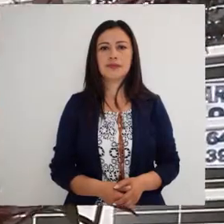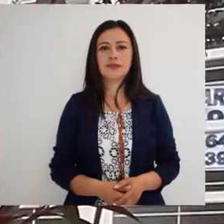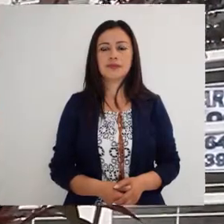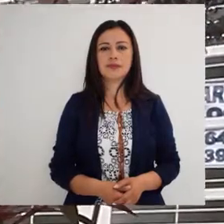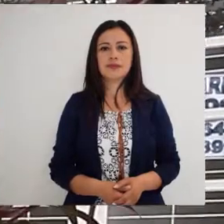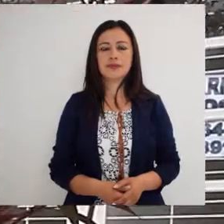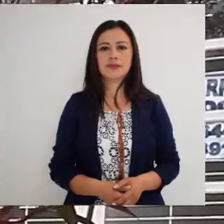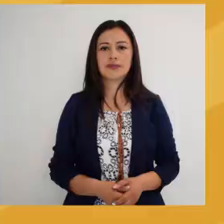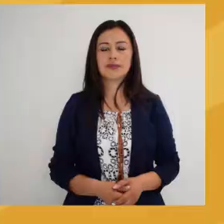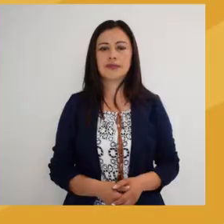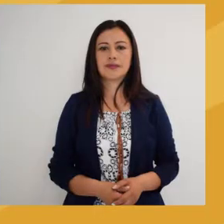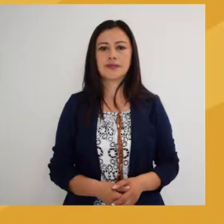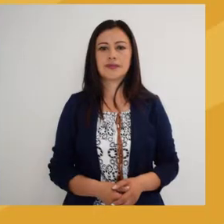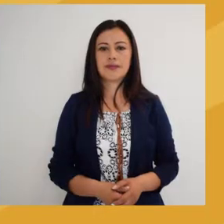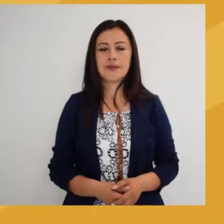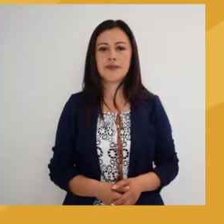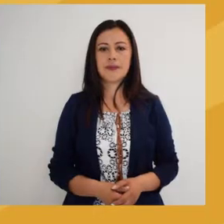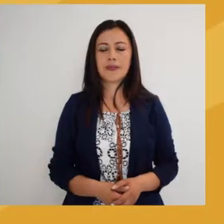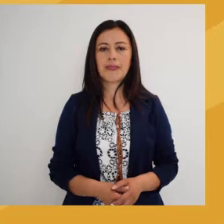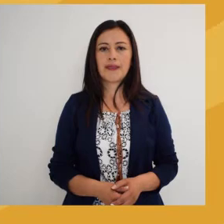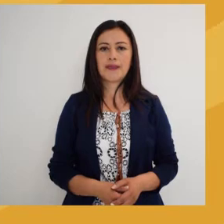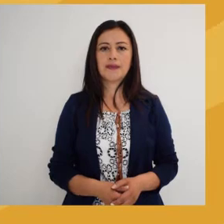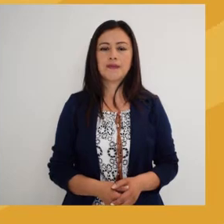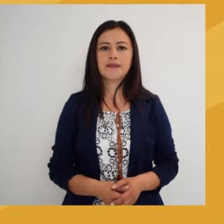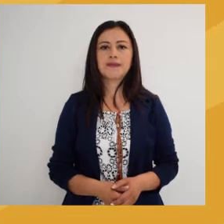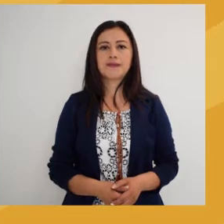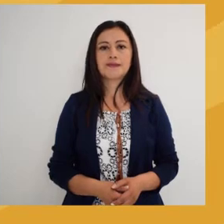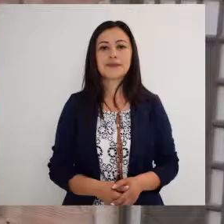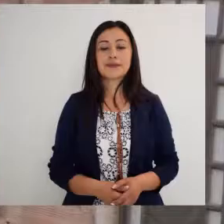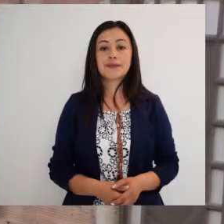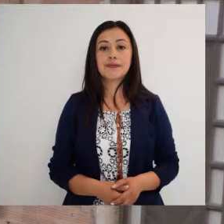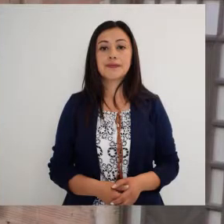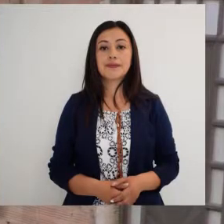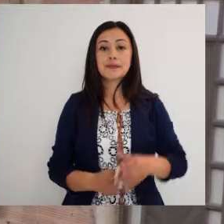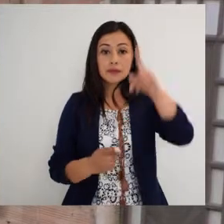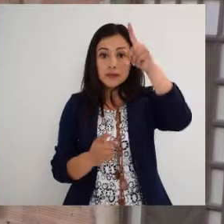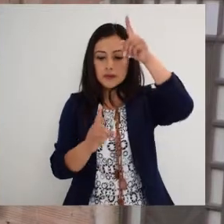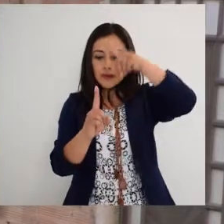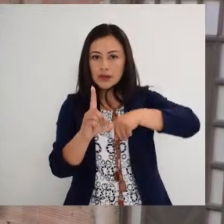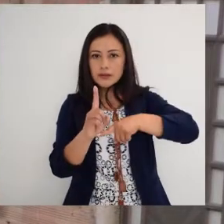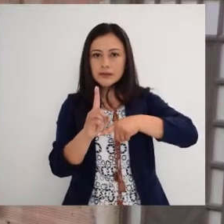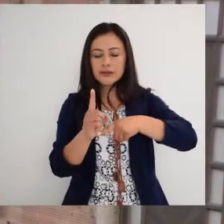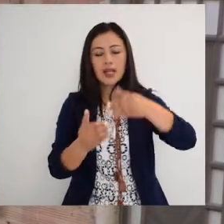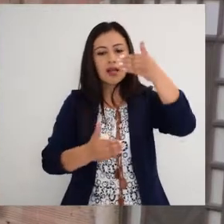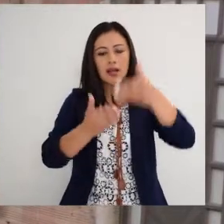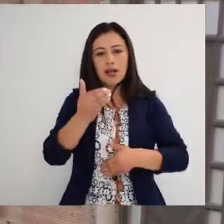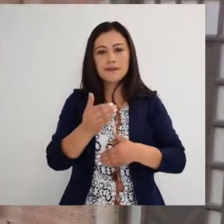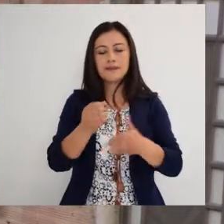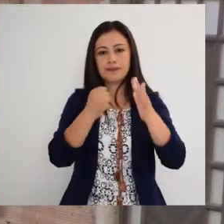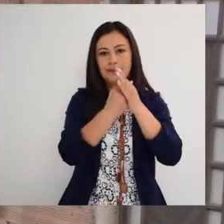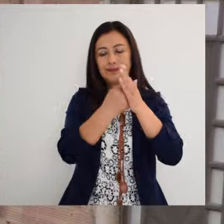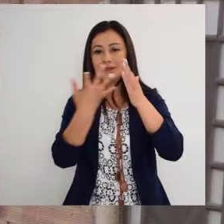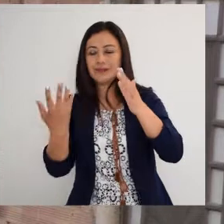Y durante Durante el primer mes del registro administrativo